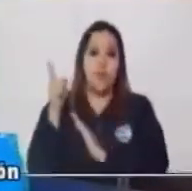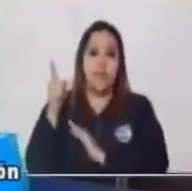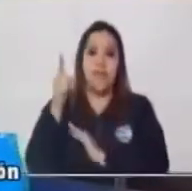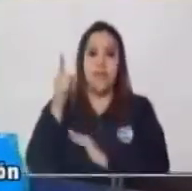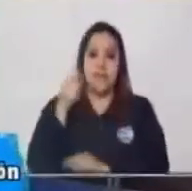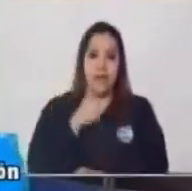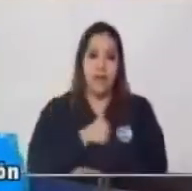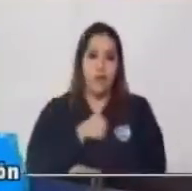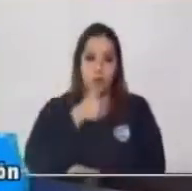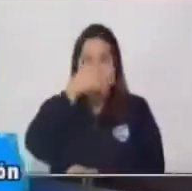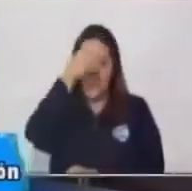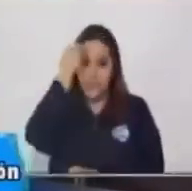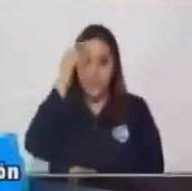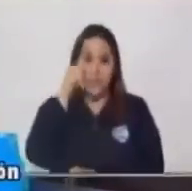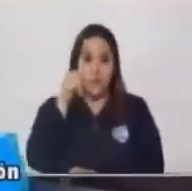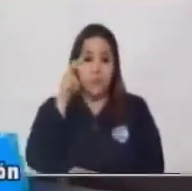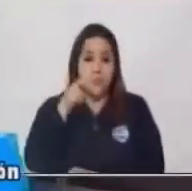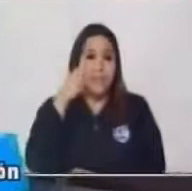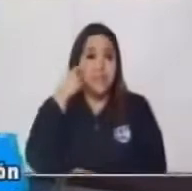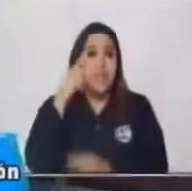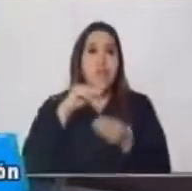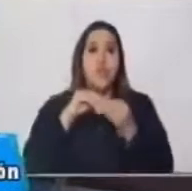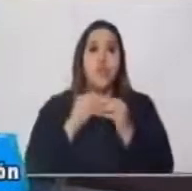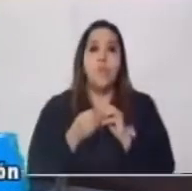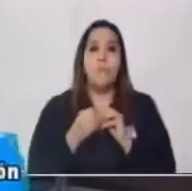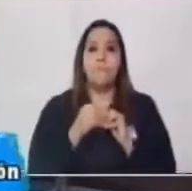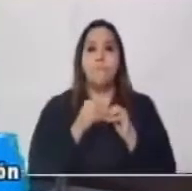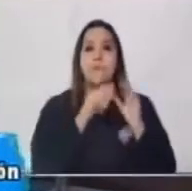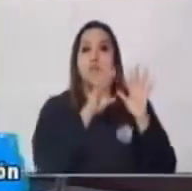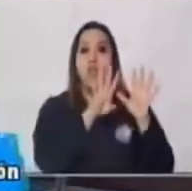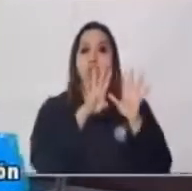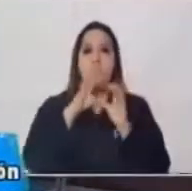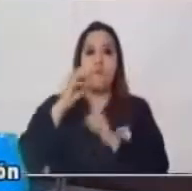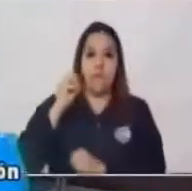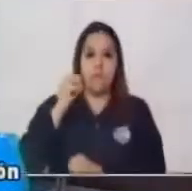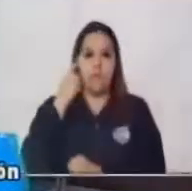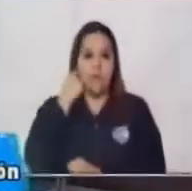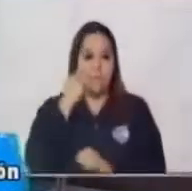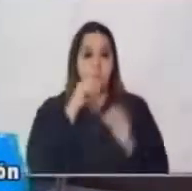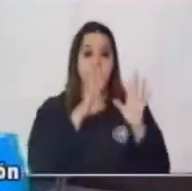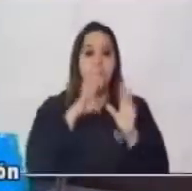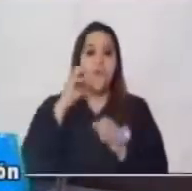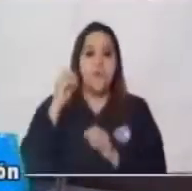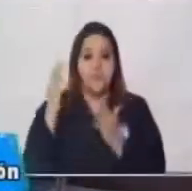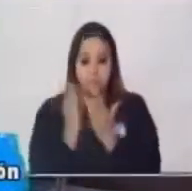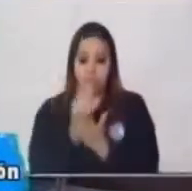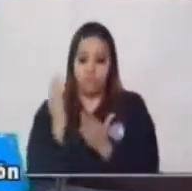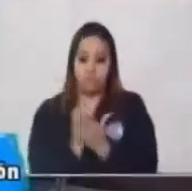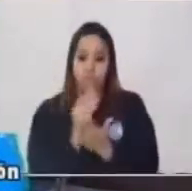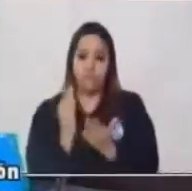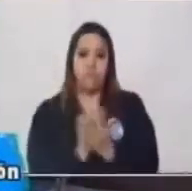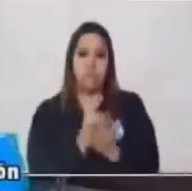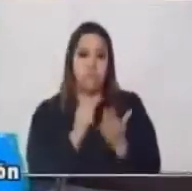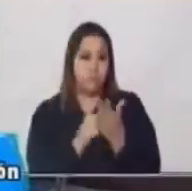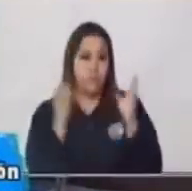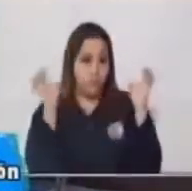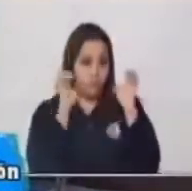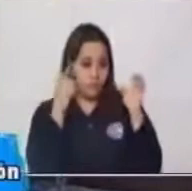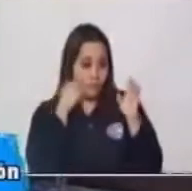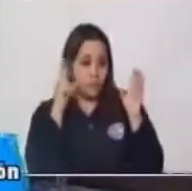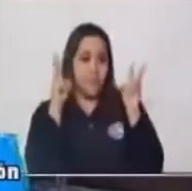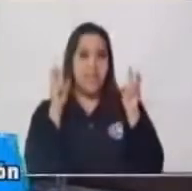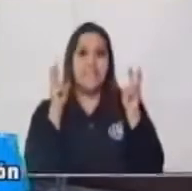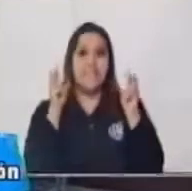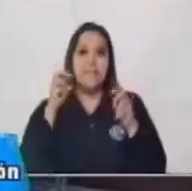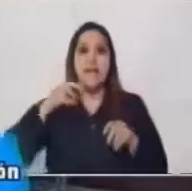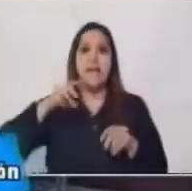autoaprendizaje. Necesito que observes la página 90. En la página 90 vas a encontrar unos ejercicios. El tema es las